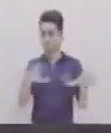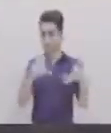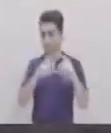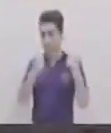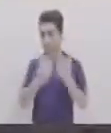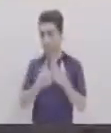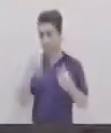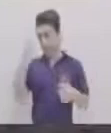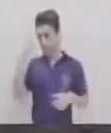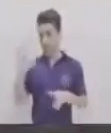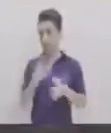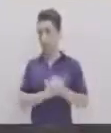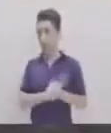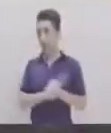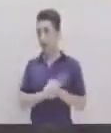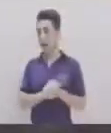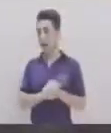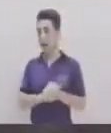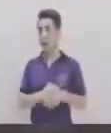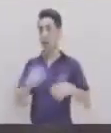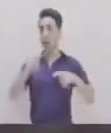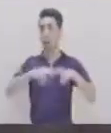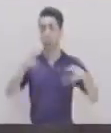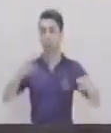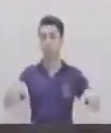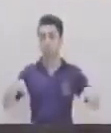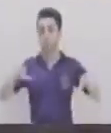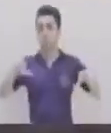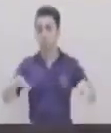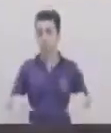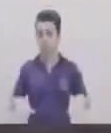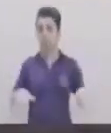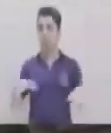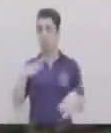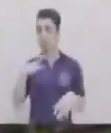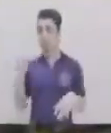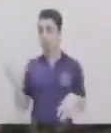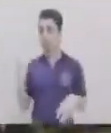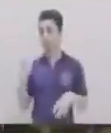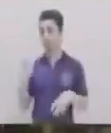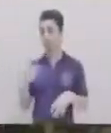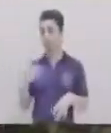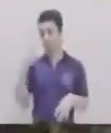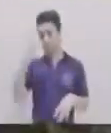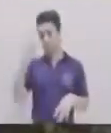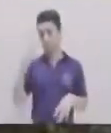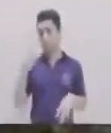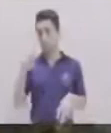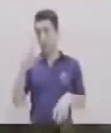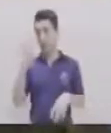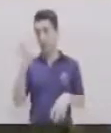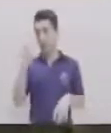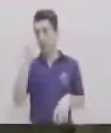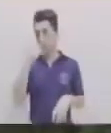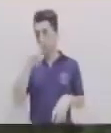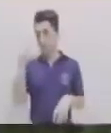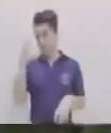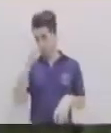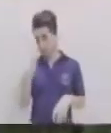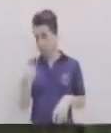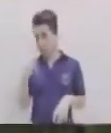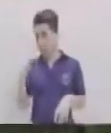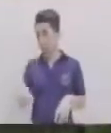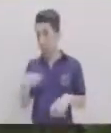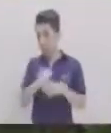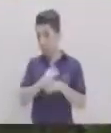con esto terminamos el componente de sentadillas con una semiflexión de rodillas. Recuérdate